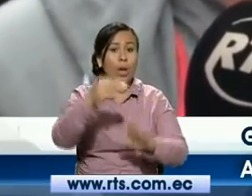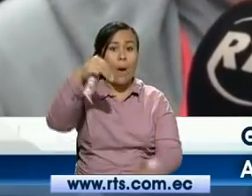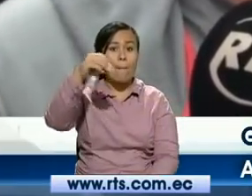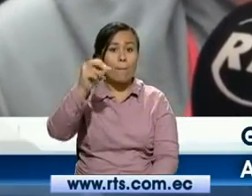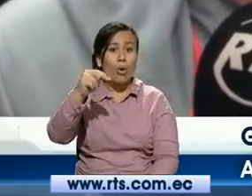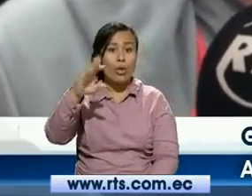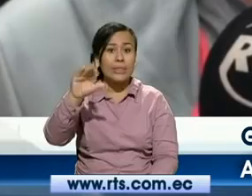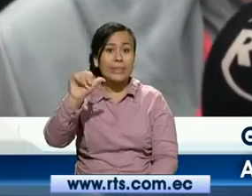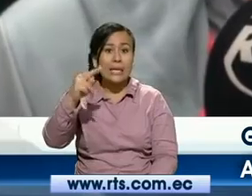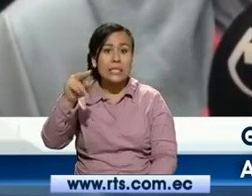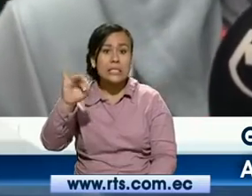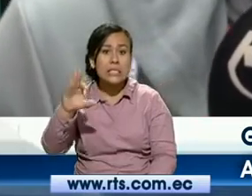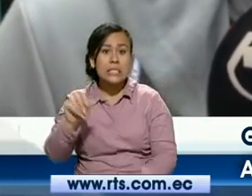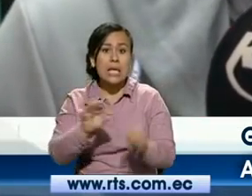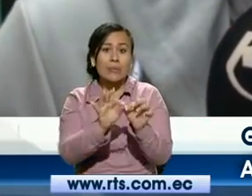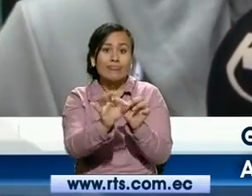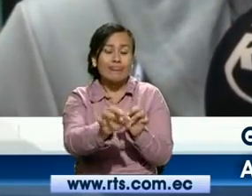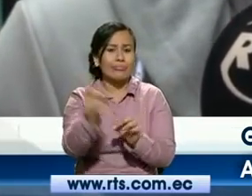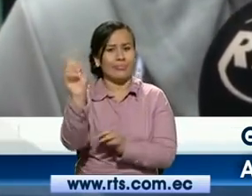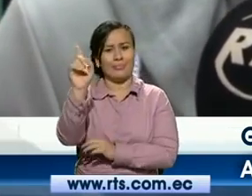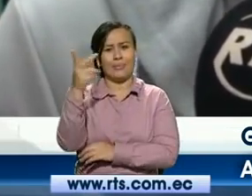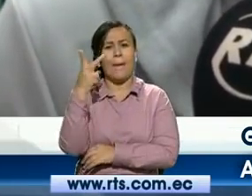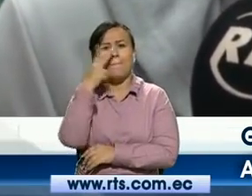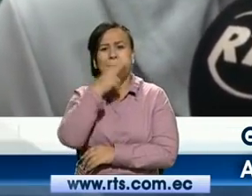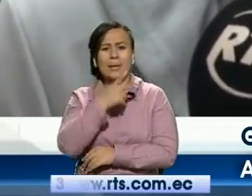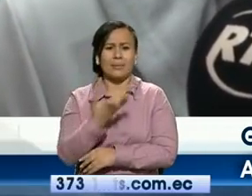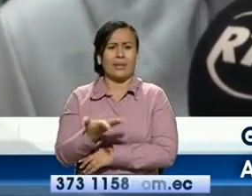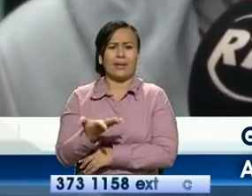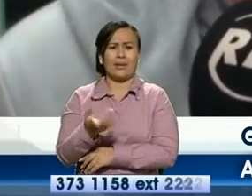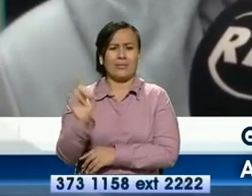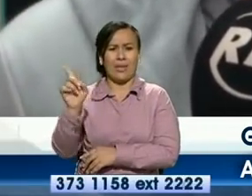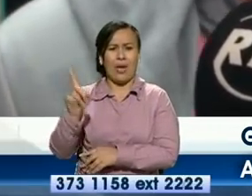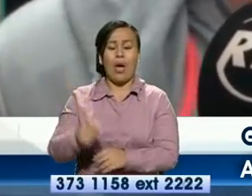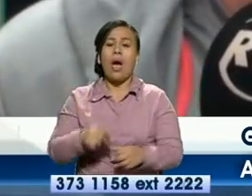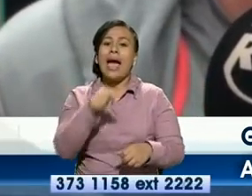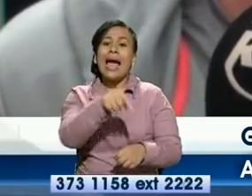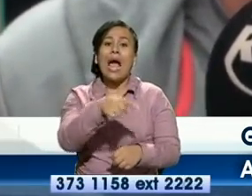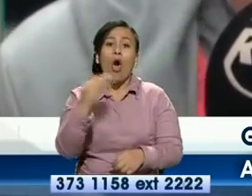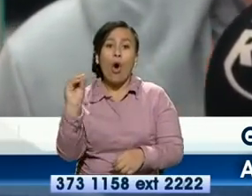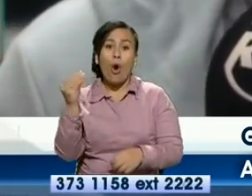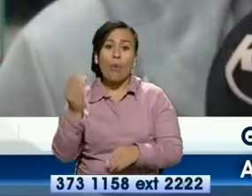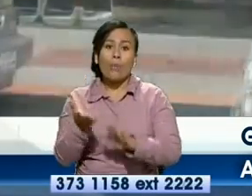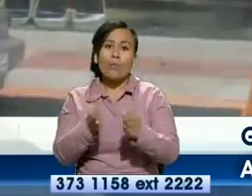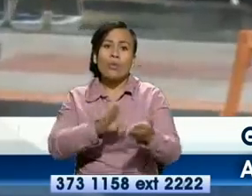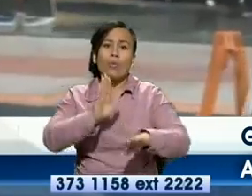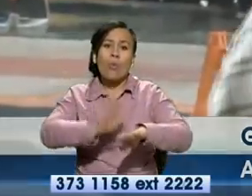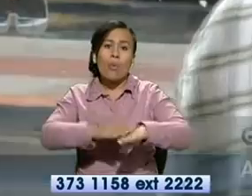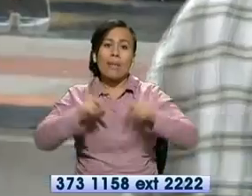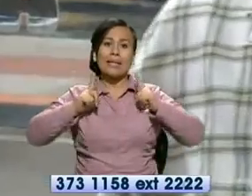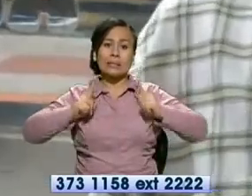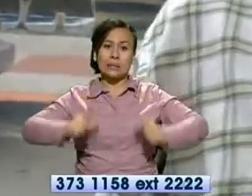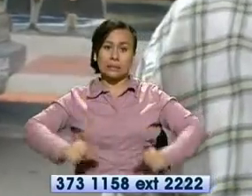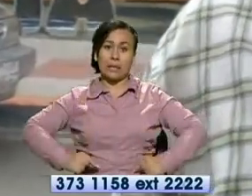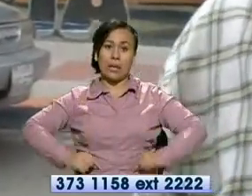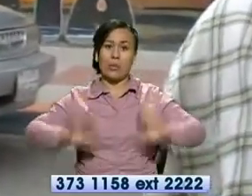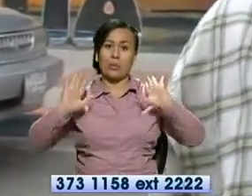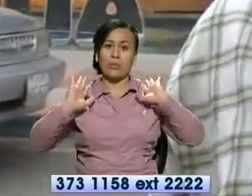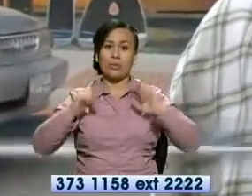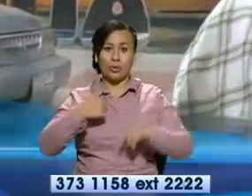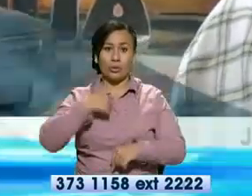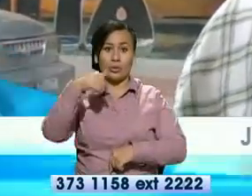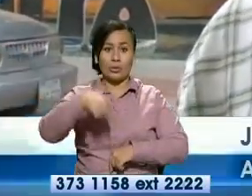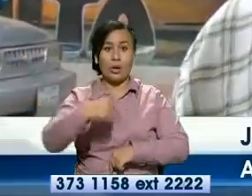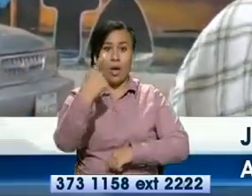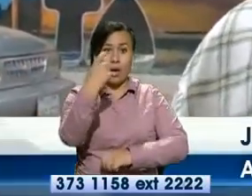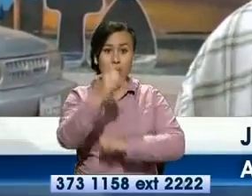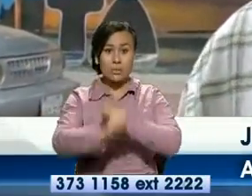realidad, bueno, es un problema de salud, un hecho que poco tiene que ver. Bueno, vivo hace casi 11 años aquí,